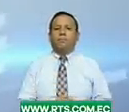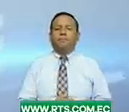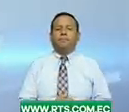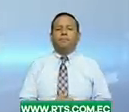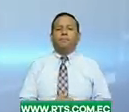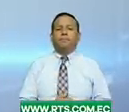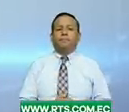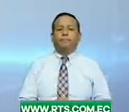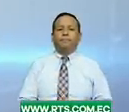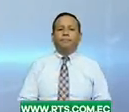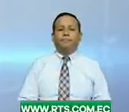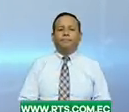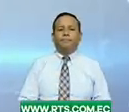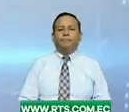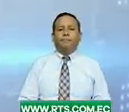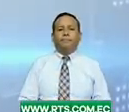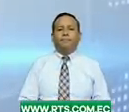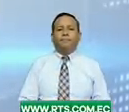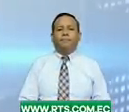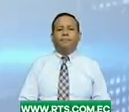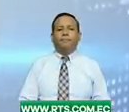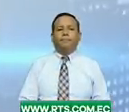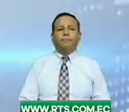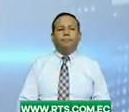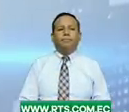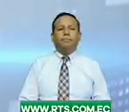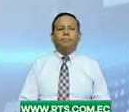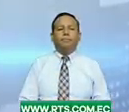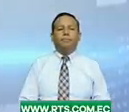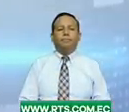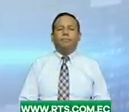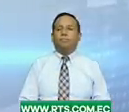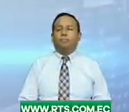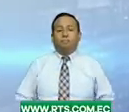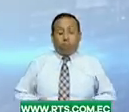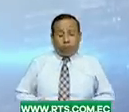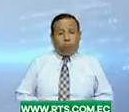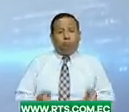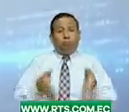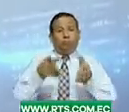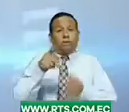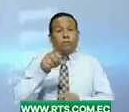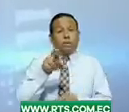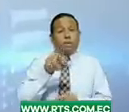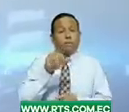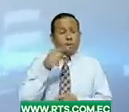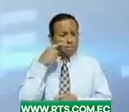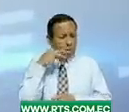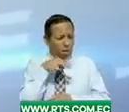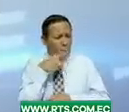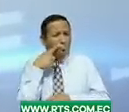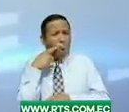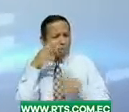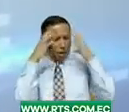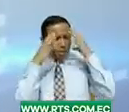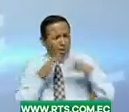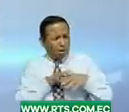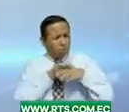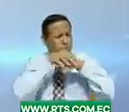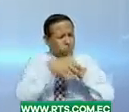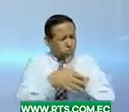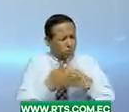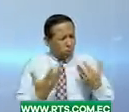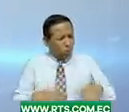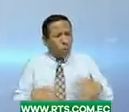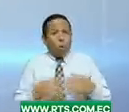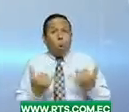Perimetral, aplatada, la cabeza se pana. Durante la tarde de este lunes, las redes sociales daban a conocer de un nuevo hecho